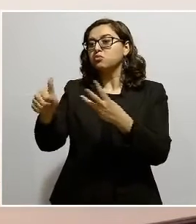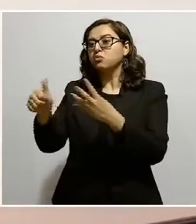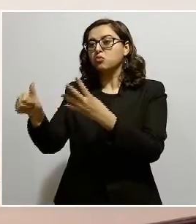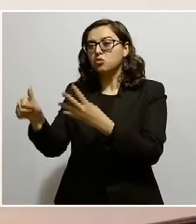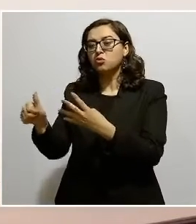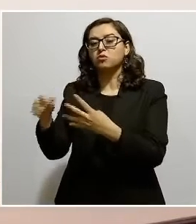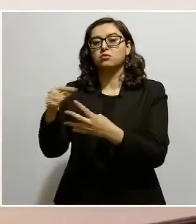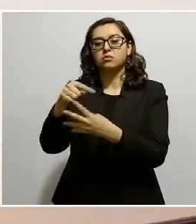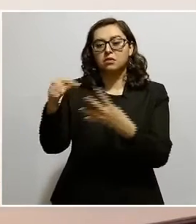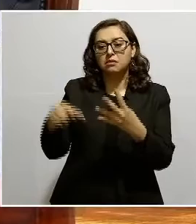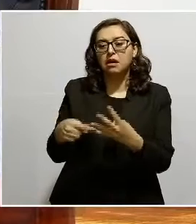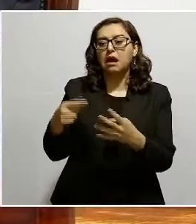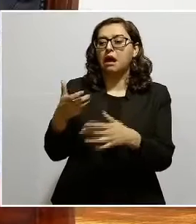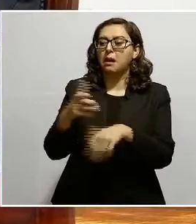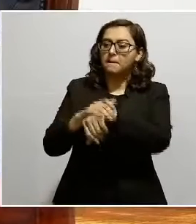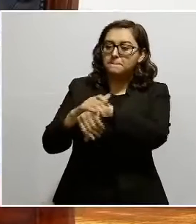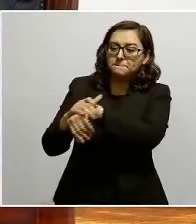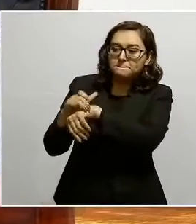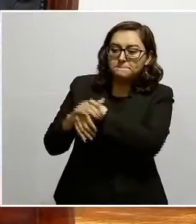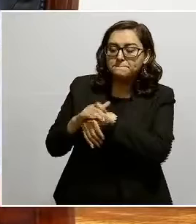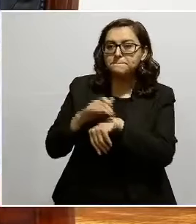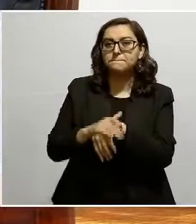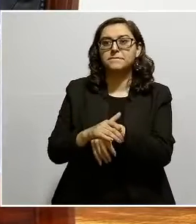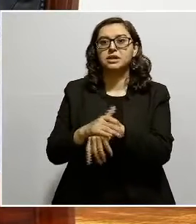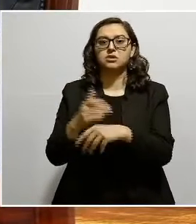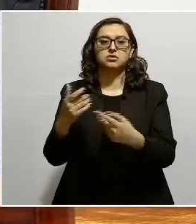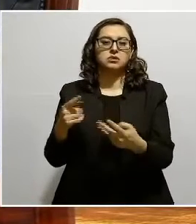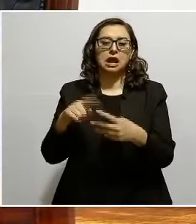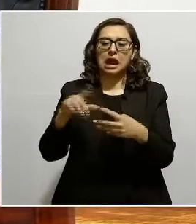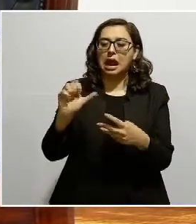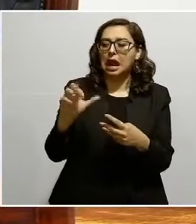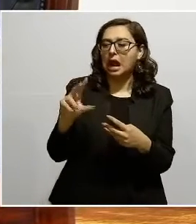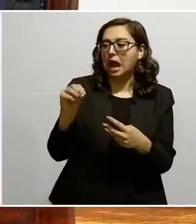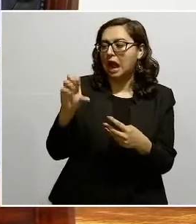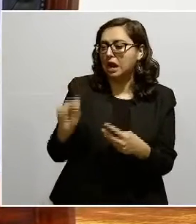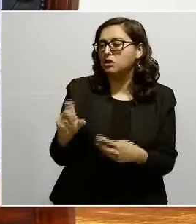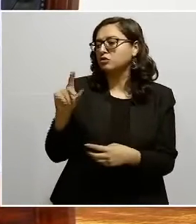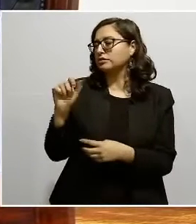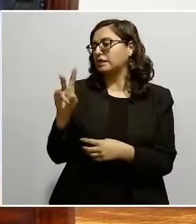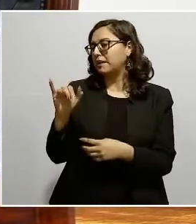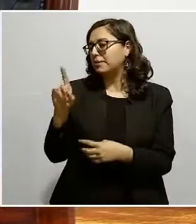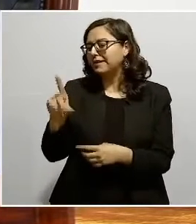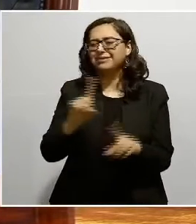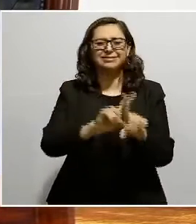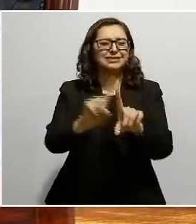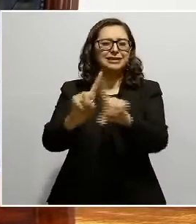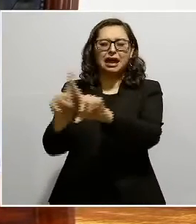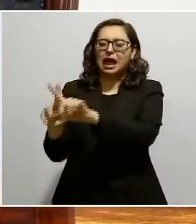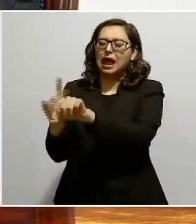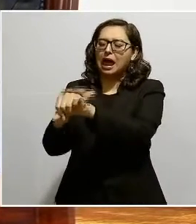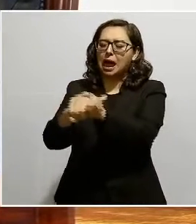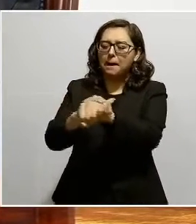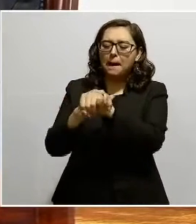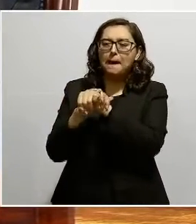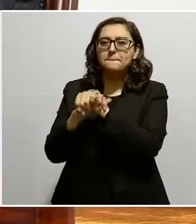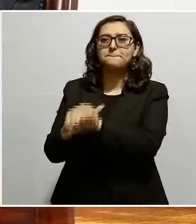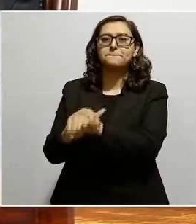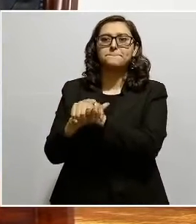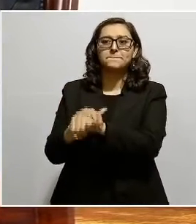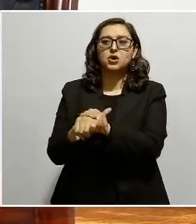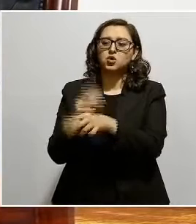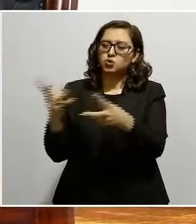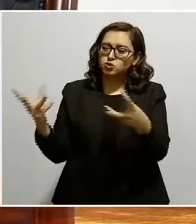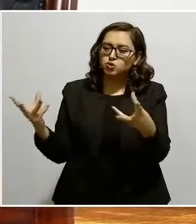a Carlos Serino Marín, David Izquierdo Mayo y otros amigos